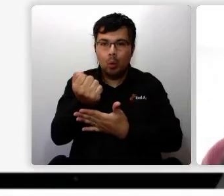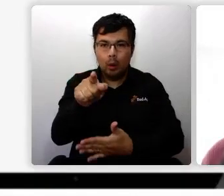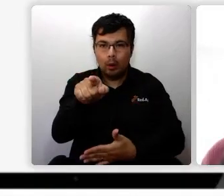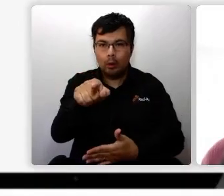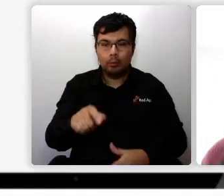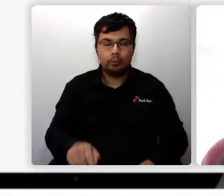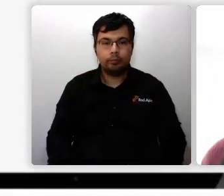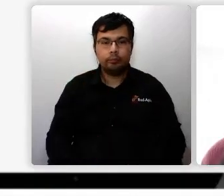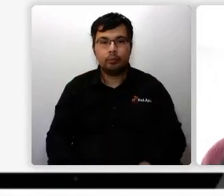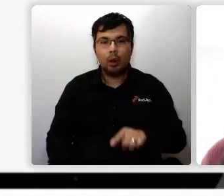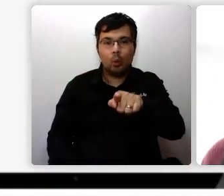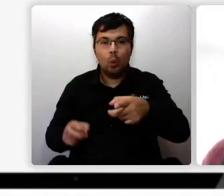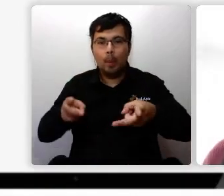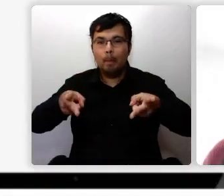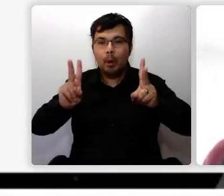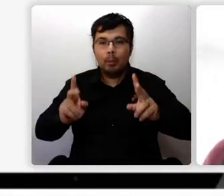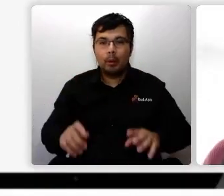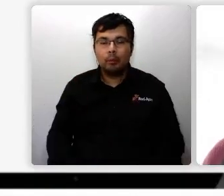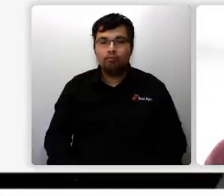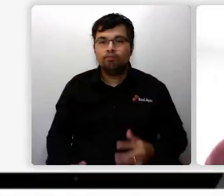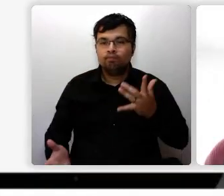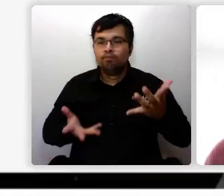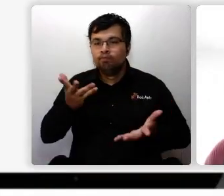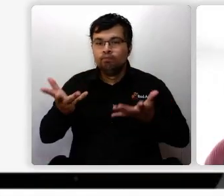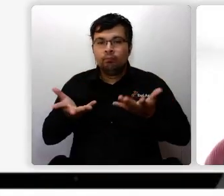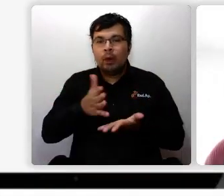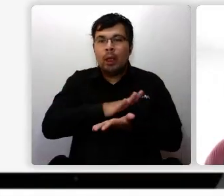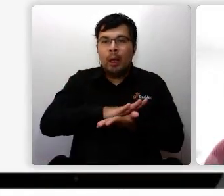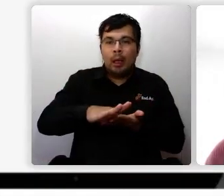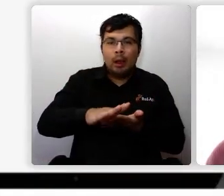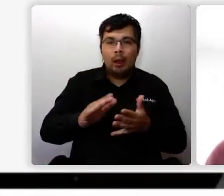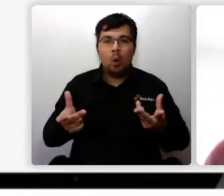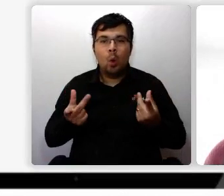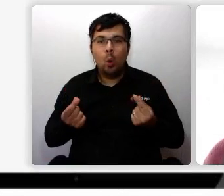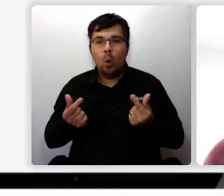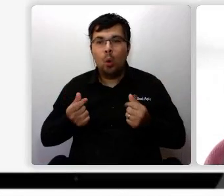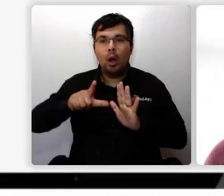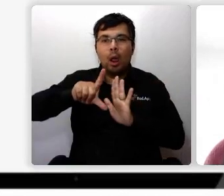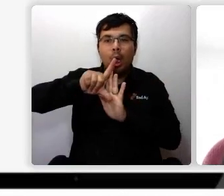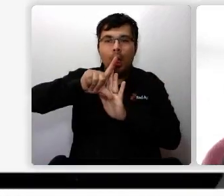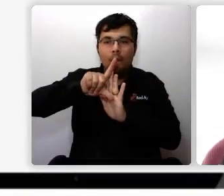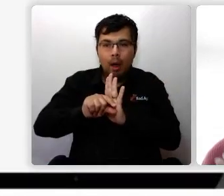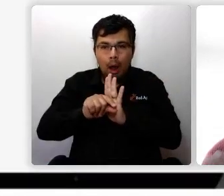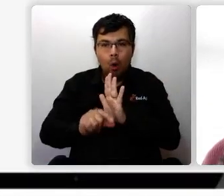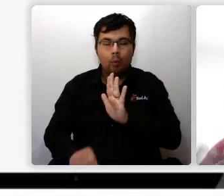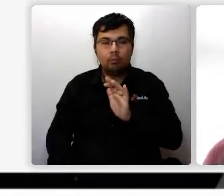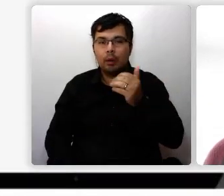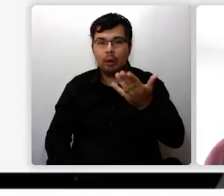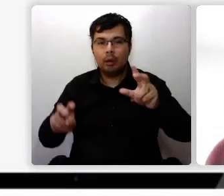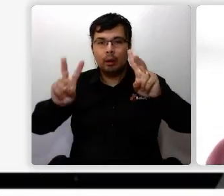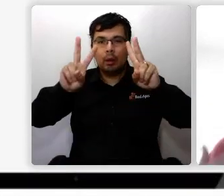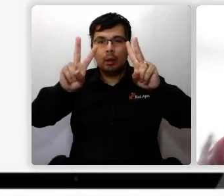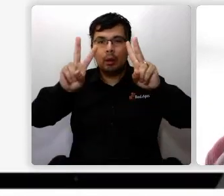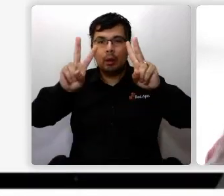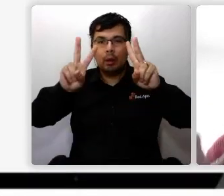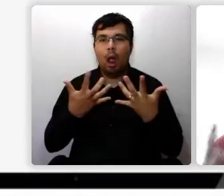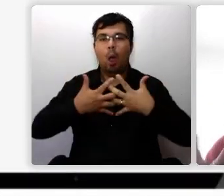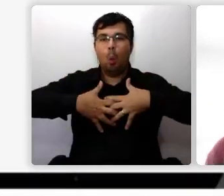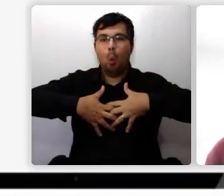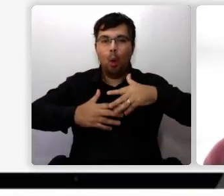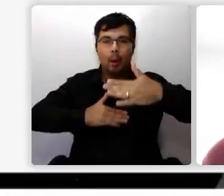a permitir en el fondo de una forma gratuita o con un valor muy bajo este tema de automatización de procesos